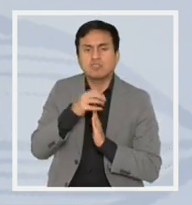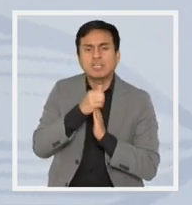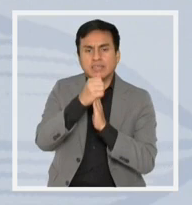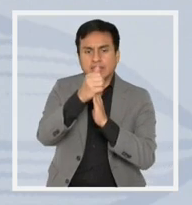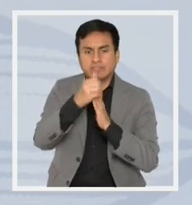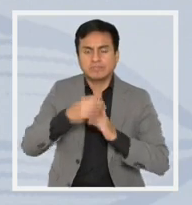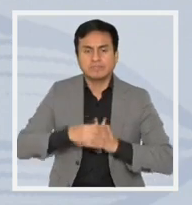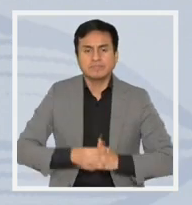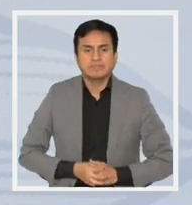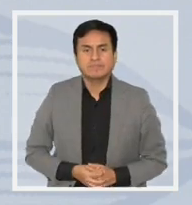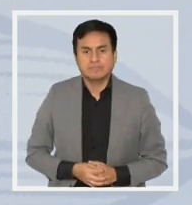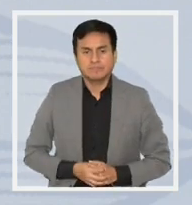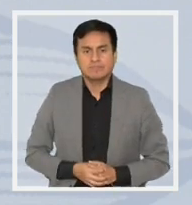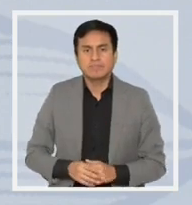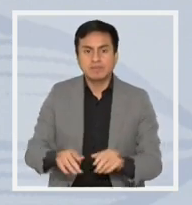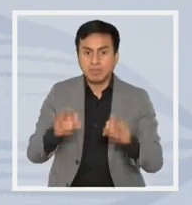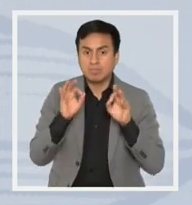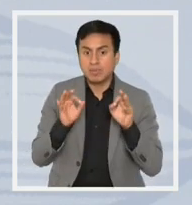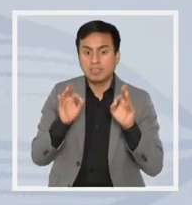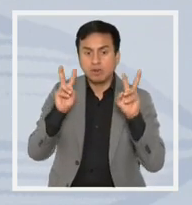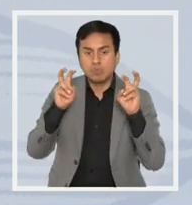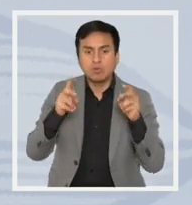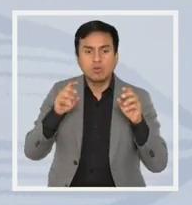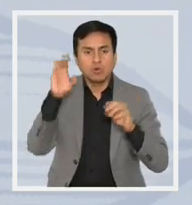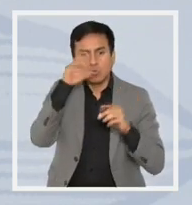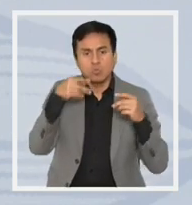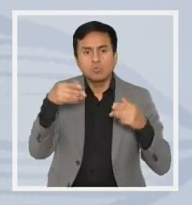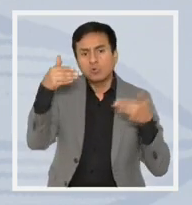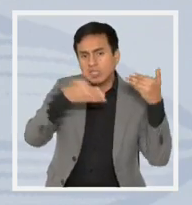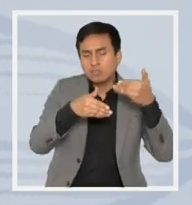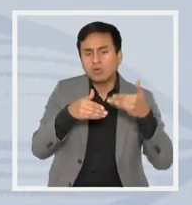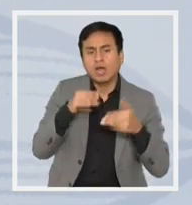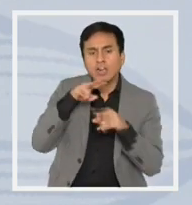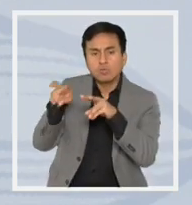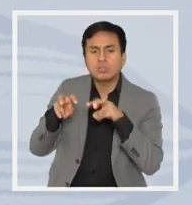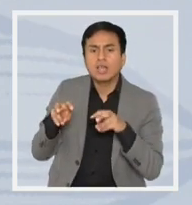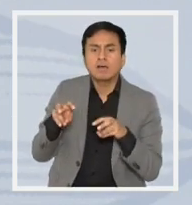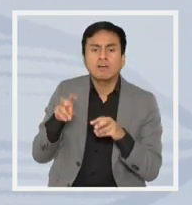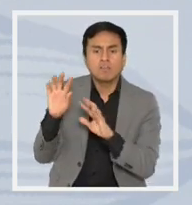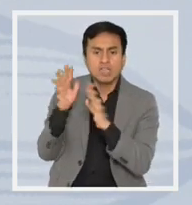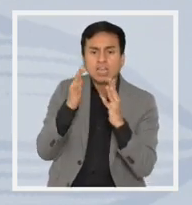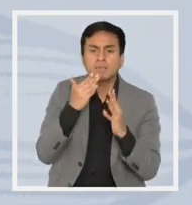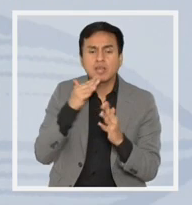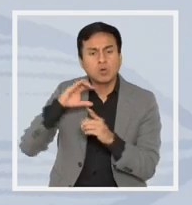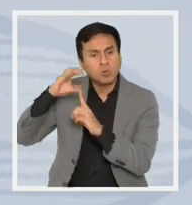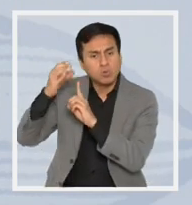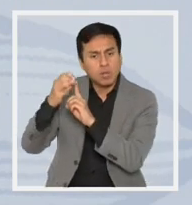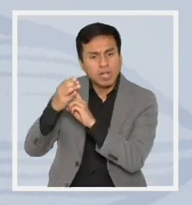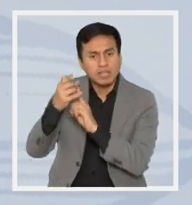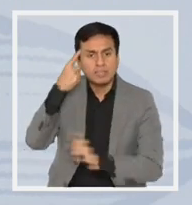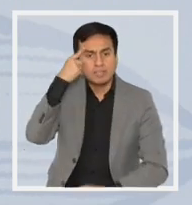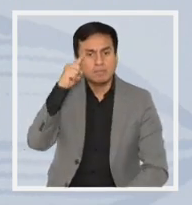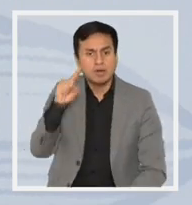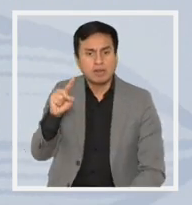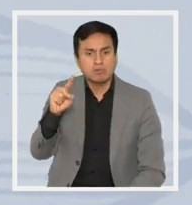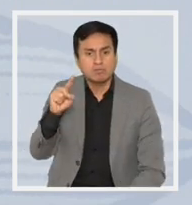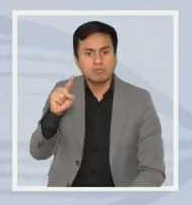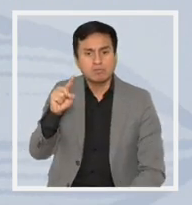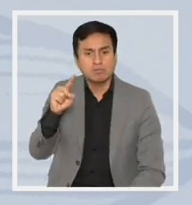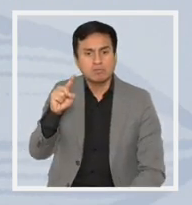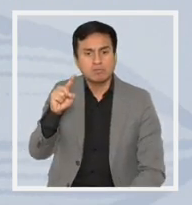liderazgo, especialmente en el rubro turístico, agrícola, forestal y cultural. Sin embargo, de